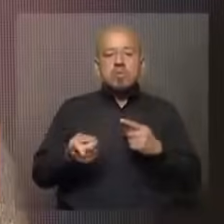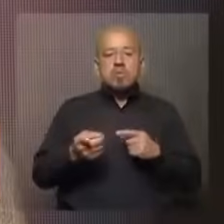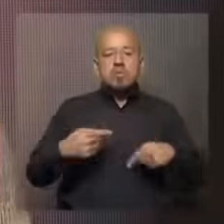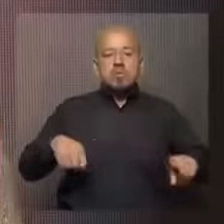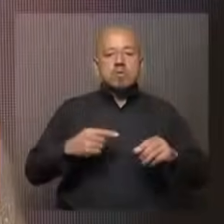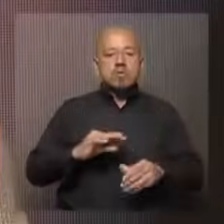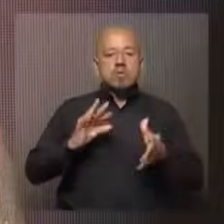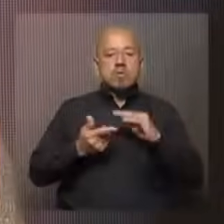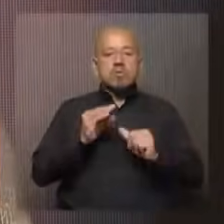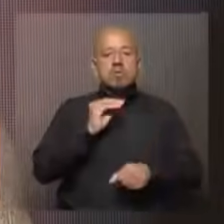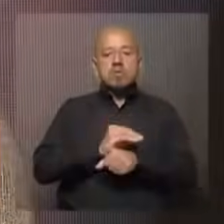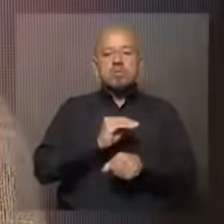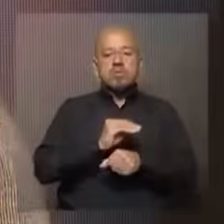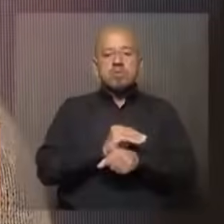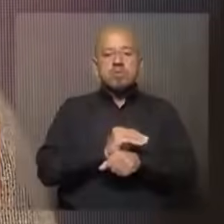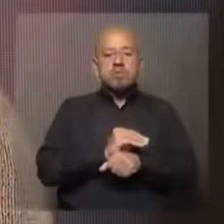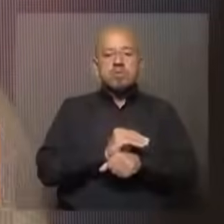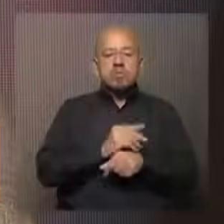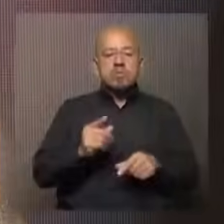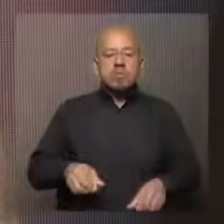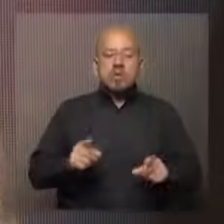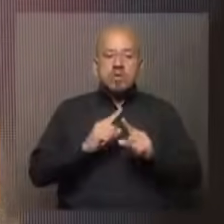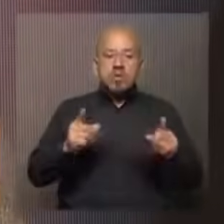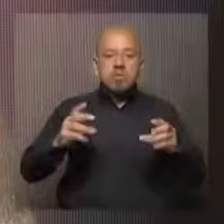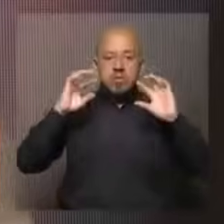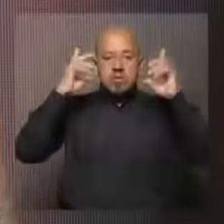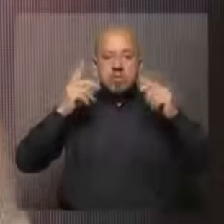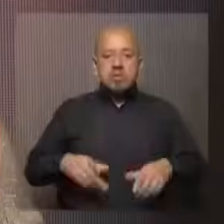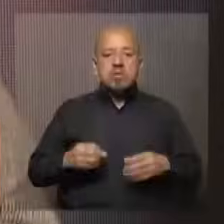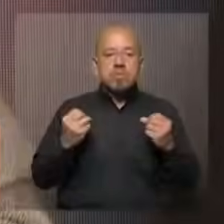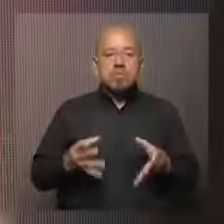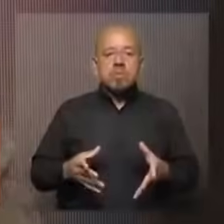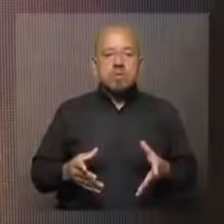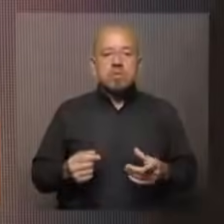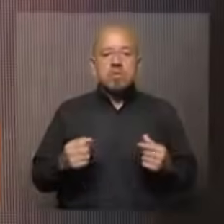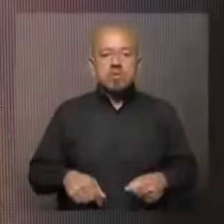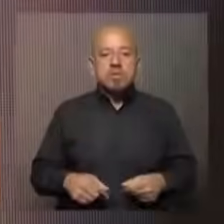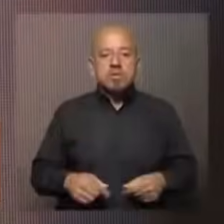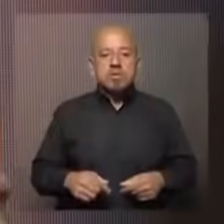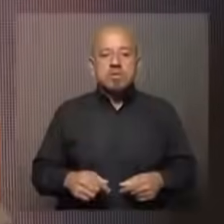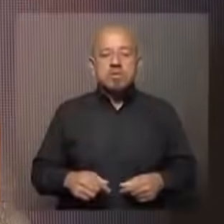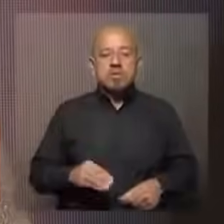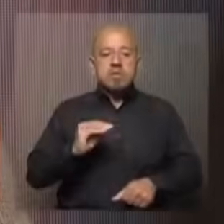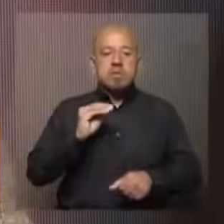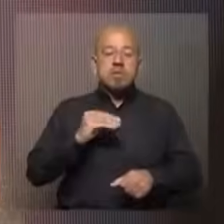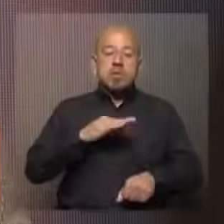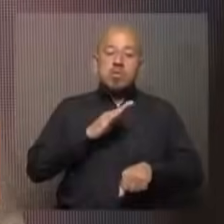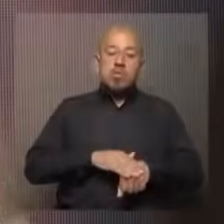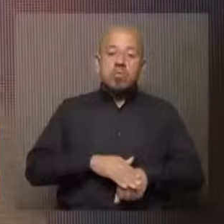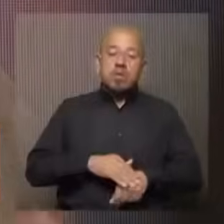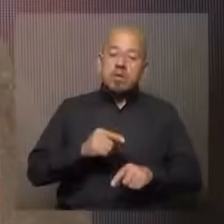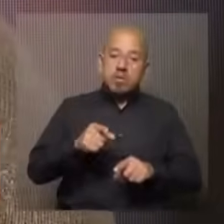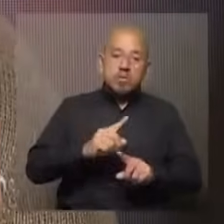forma, cultura de convivencia sobre la no violencia. ¿Tá? Porque si no, acá le terminamos echando la culpa a quien no la tiene y en